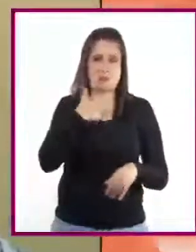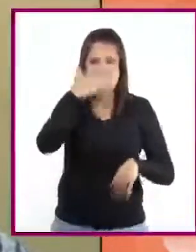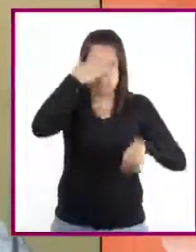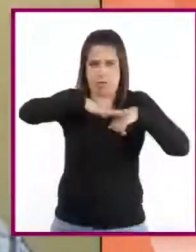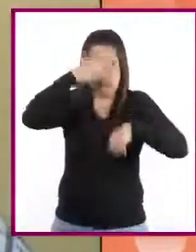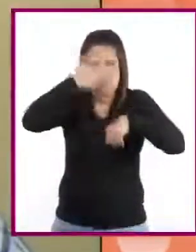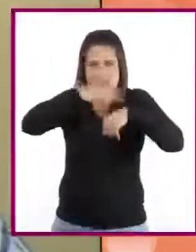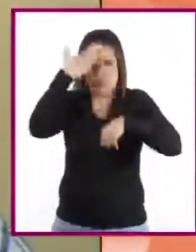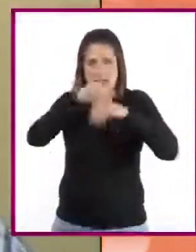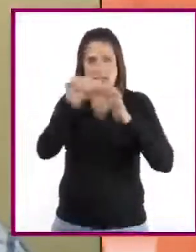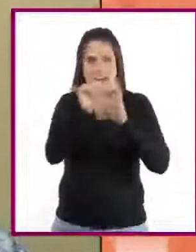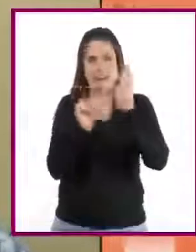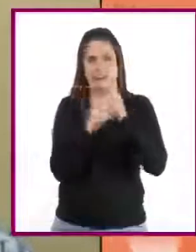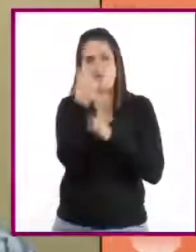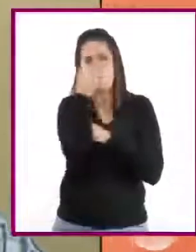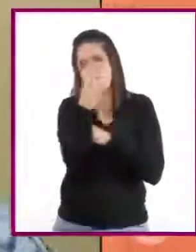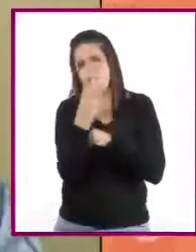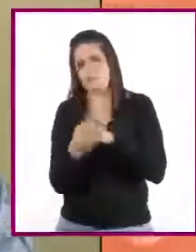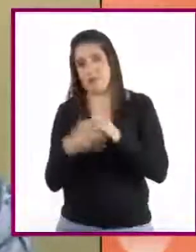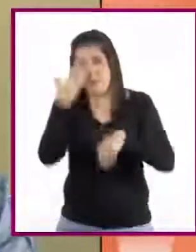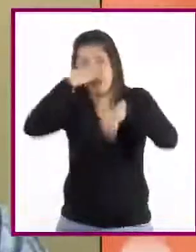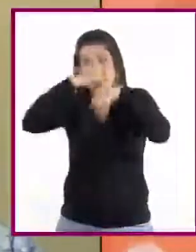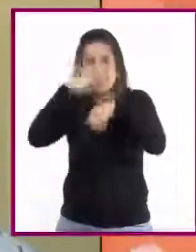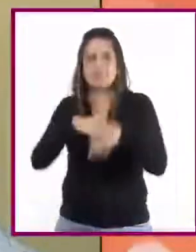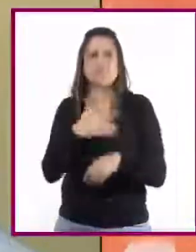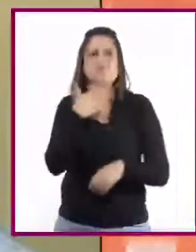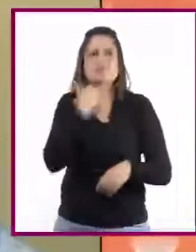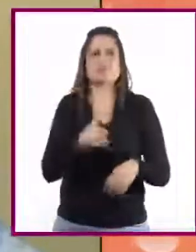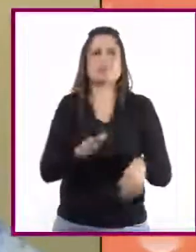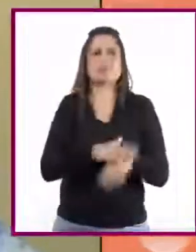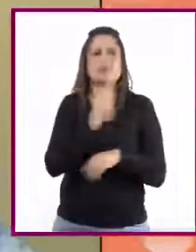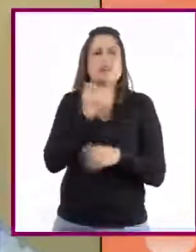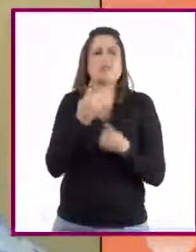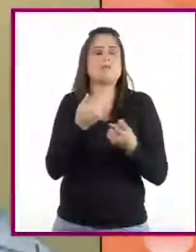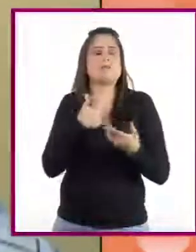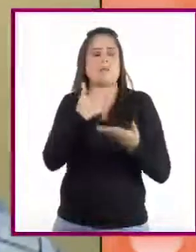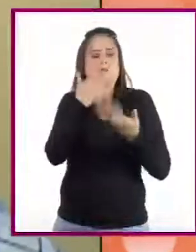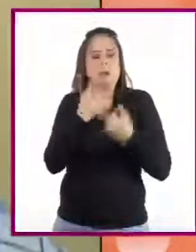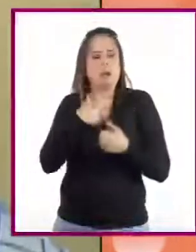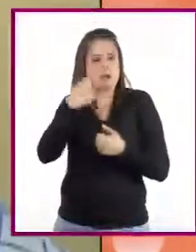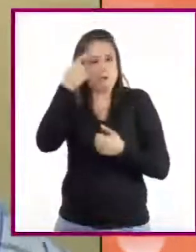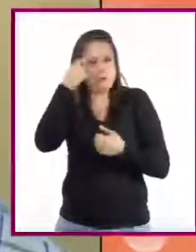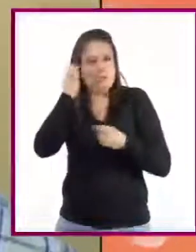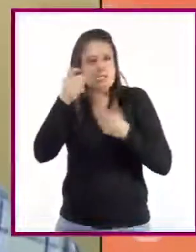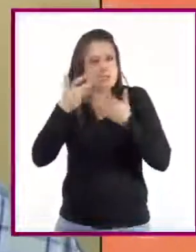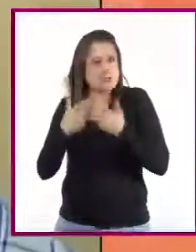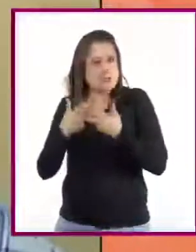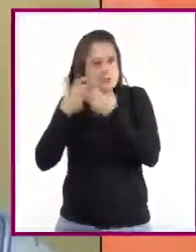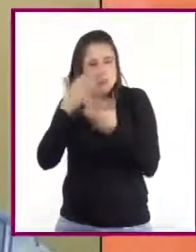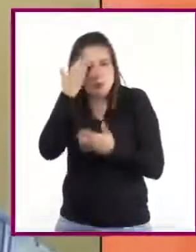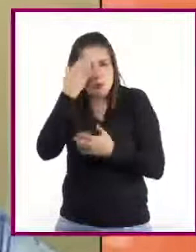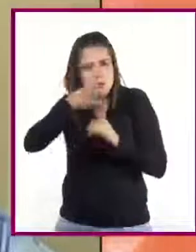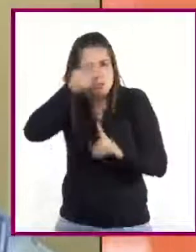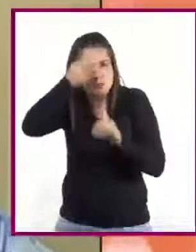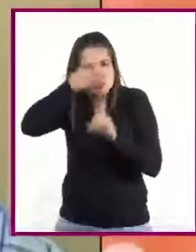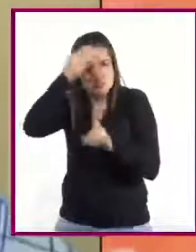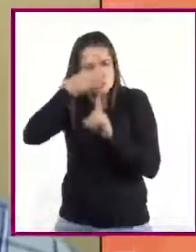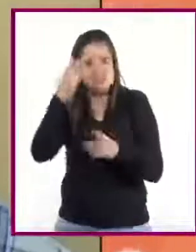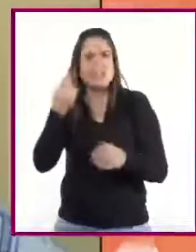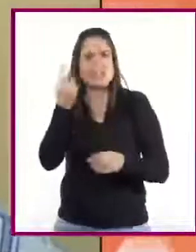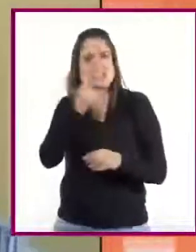aprenderme los artículos de memoria, porque en sí queda un conocimiento nato. Entonces, pues, lo recomendable y